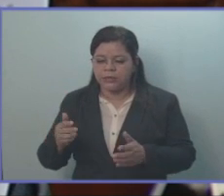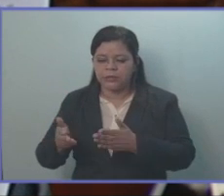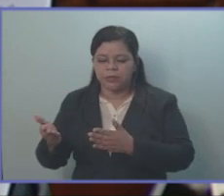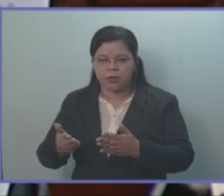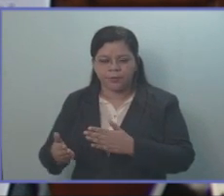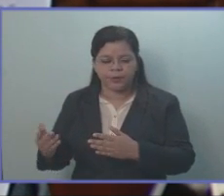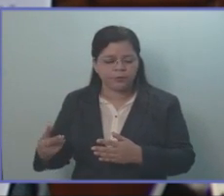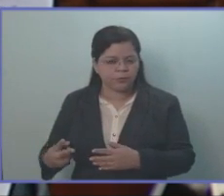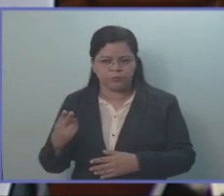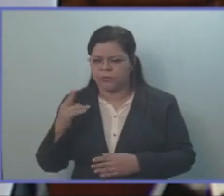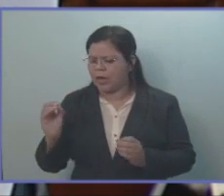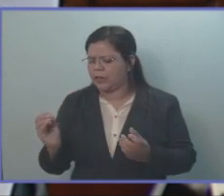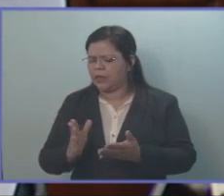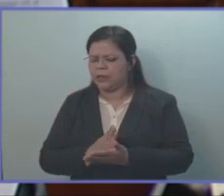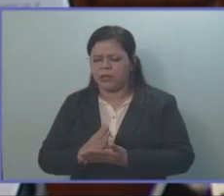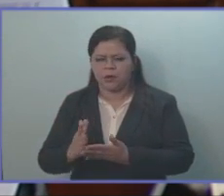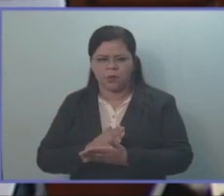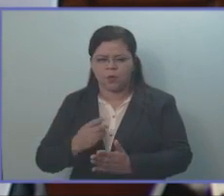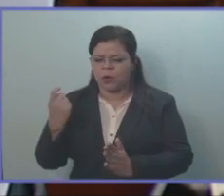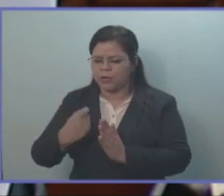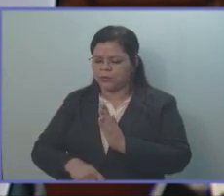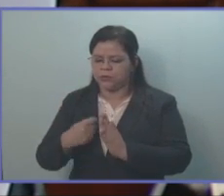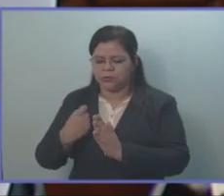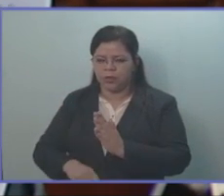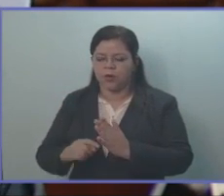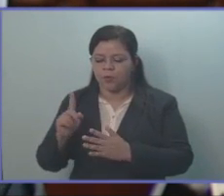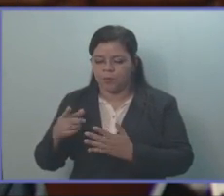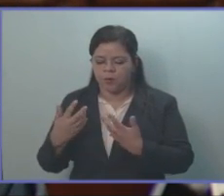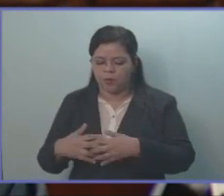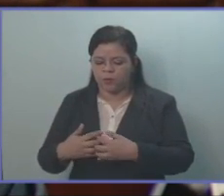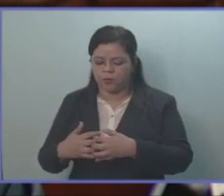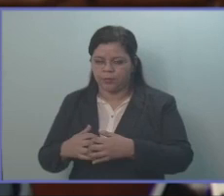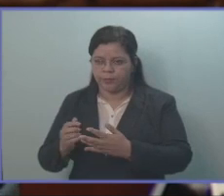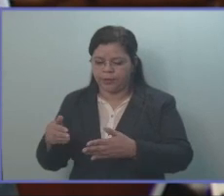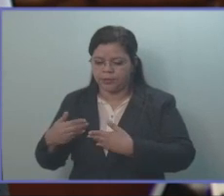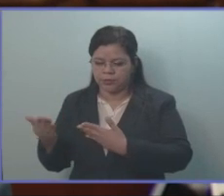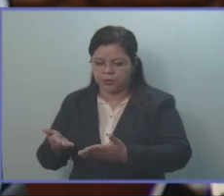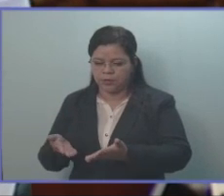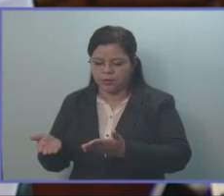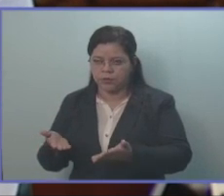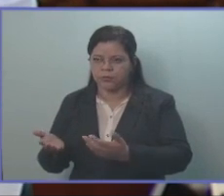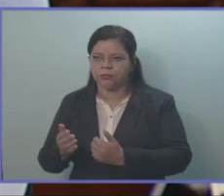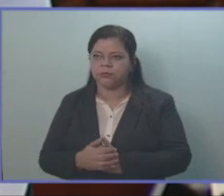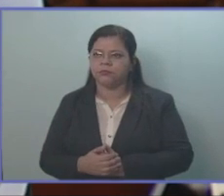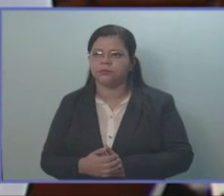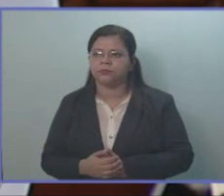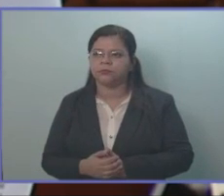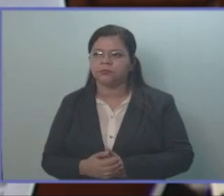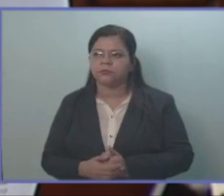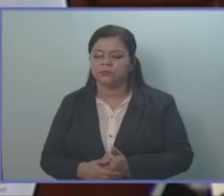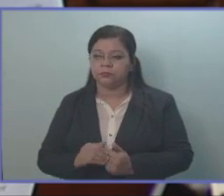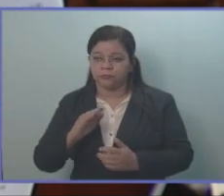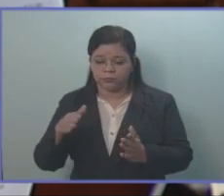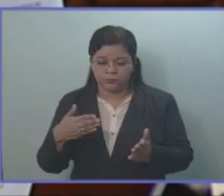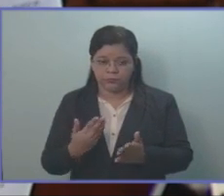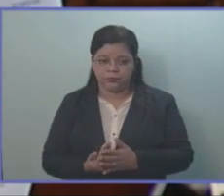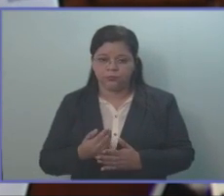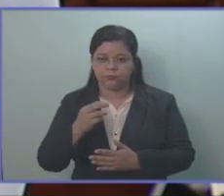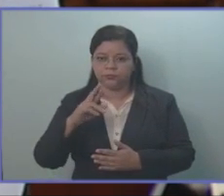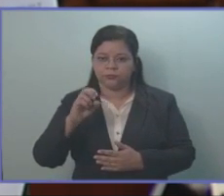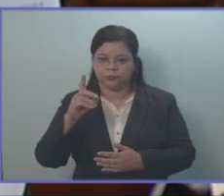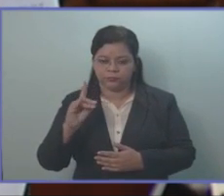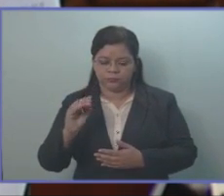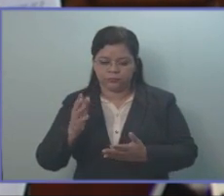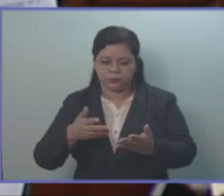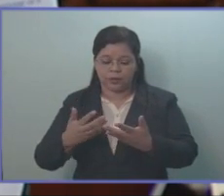servicio sin sanción alguna por parte de la compañía que presta el servicio. Los operadores de redes